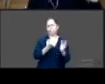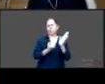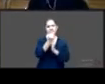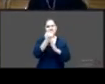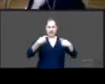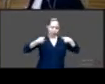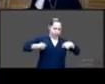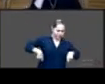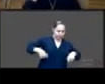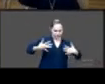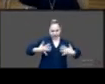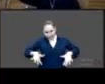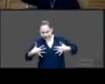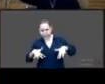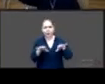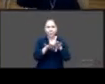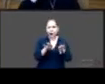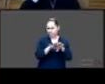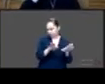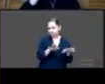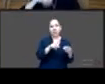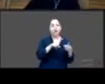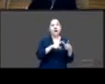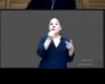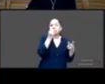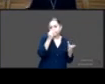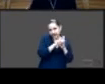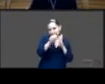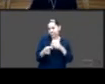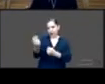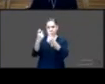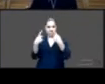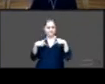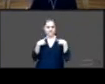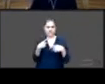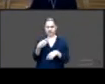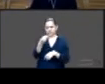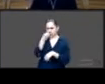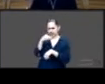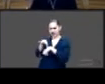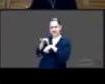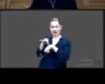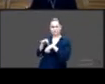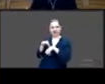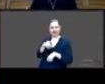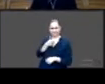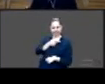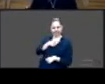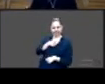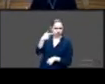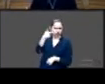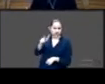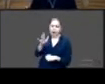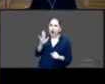por ejemplo, con lo que quisimos comer, quienes no quieren comer carne. Fue una decisión que fueron tomando a partir de la información que tenían a su alrededor